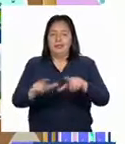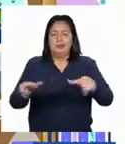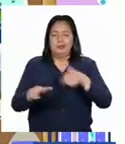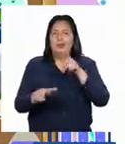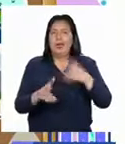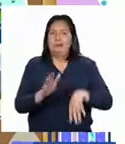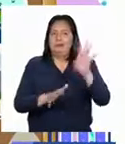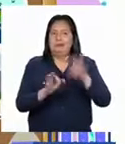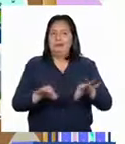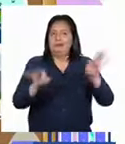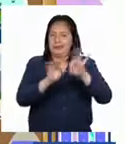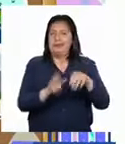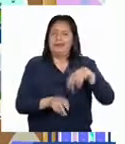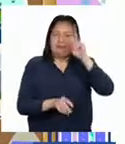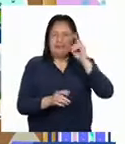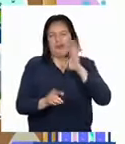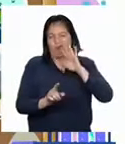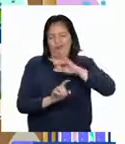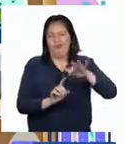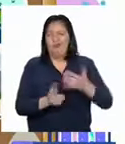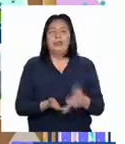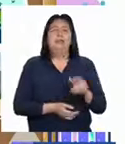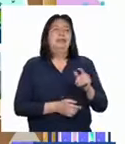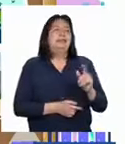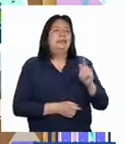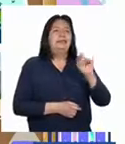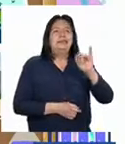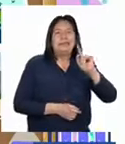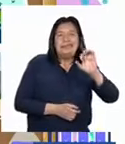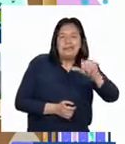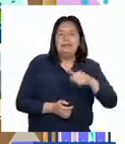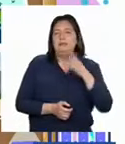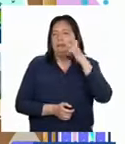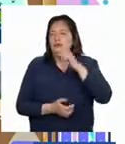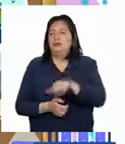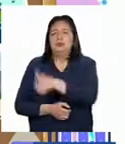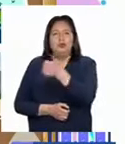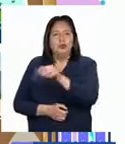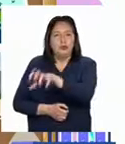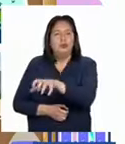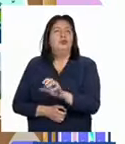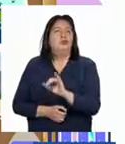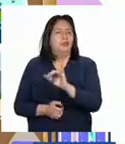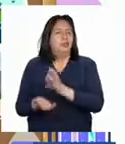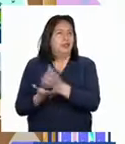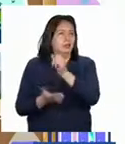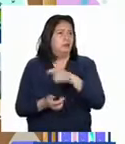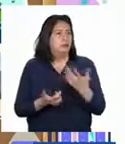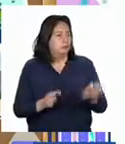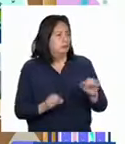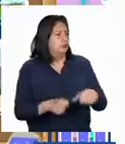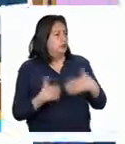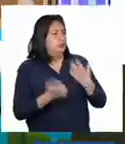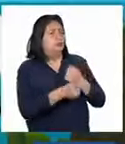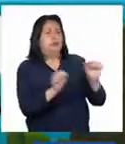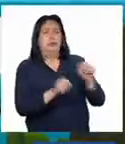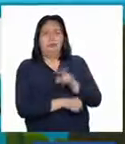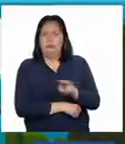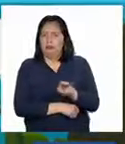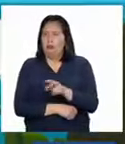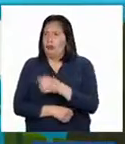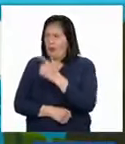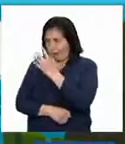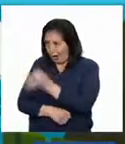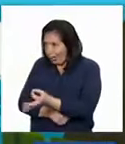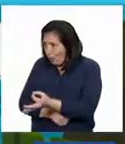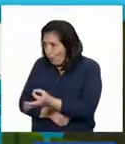2 lagos muy importantes en el Perú, el lago Titicaca en Puno y la Huacachina en Ica. Voy a salvar el lago Titicaca y el lago Cachina. No te